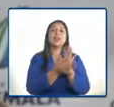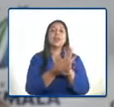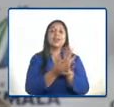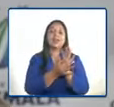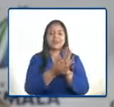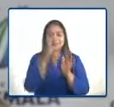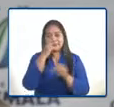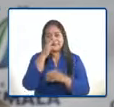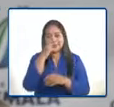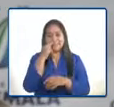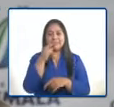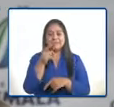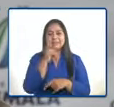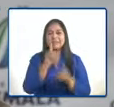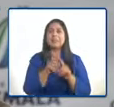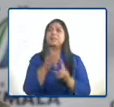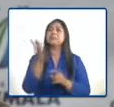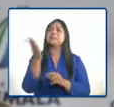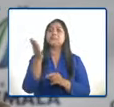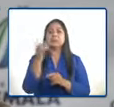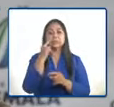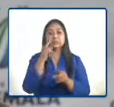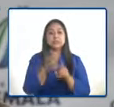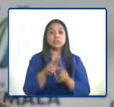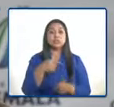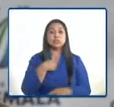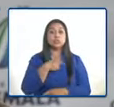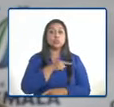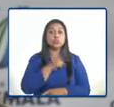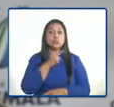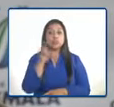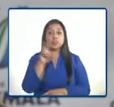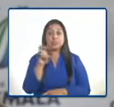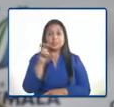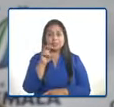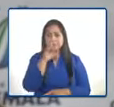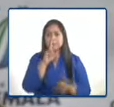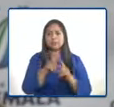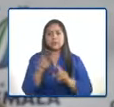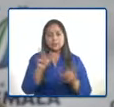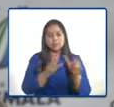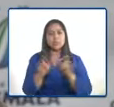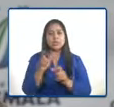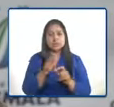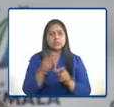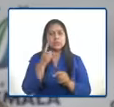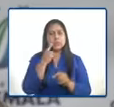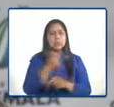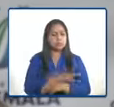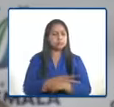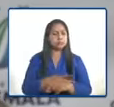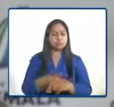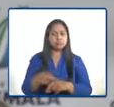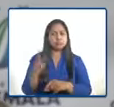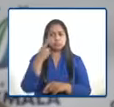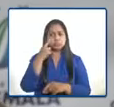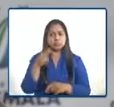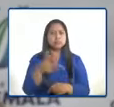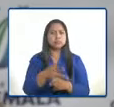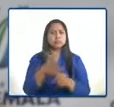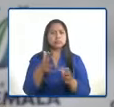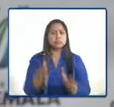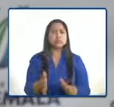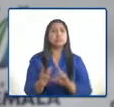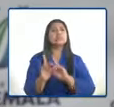sido pedida también por no solamente por tema de turismo, sino que de comercio. Es una ruta histórica que el guatemalteco ha tenido